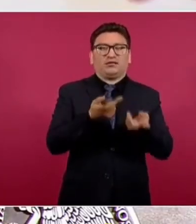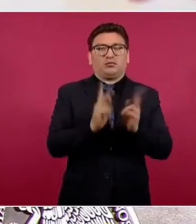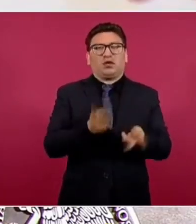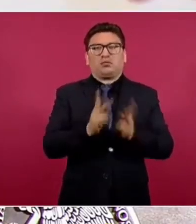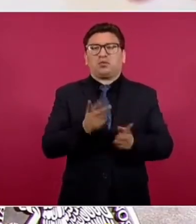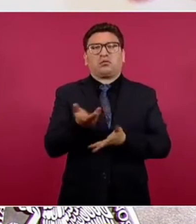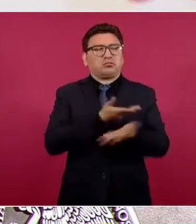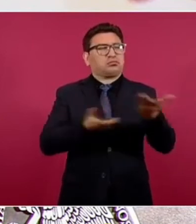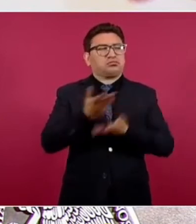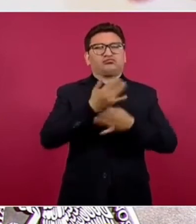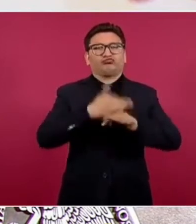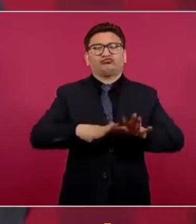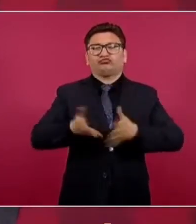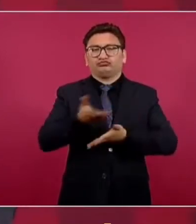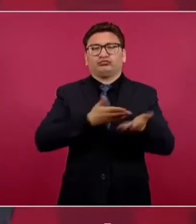porque